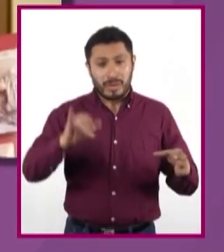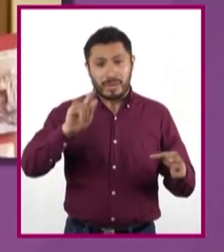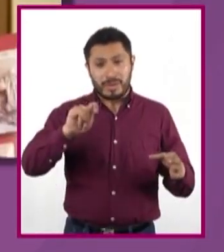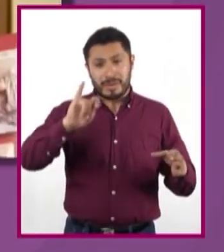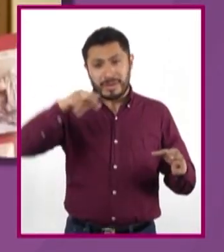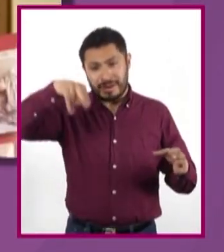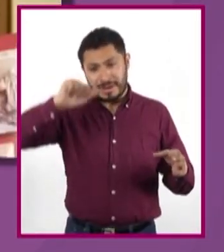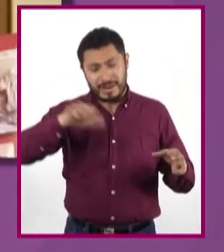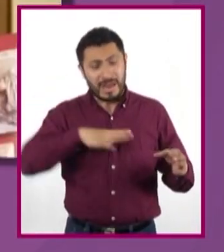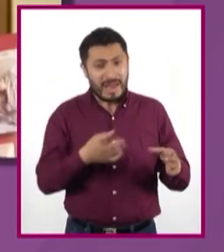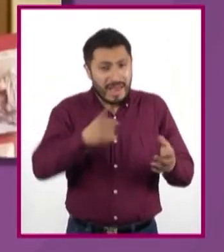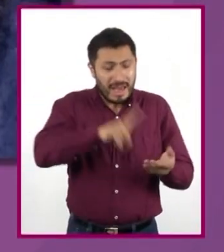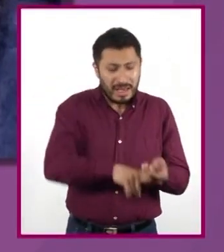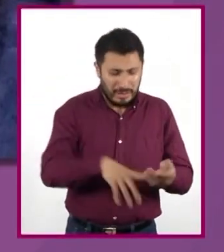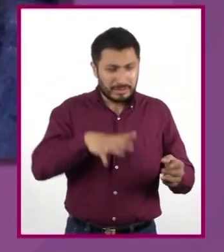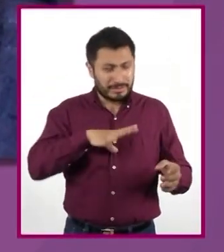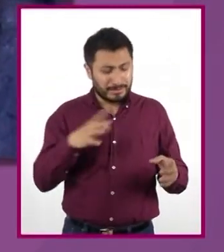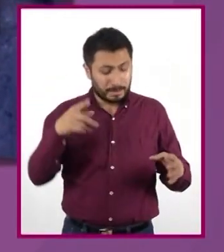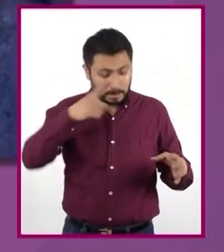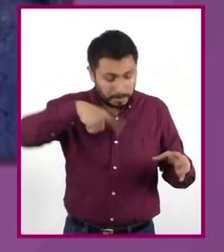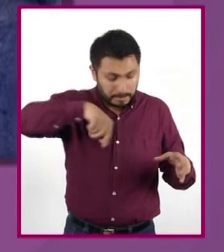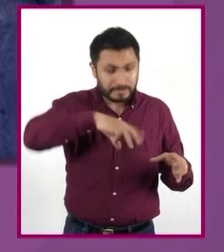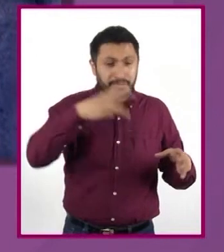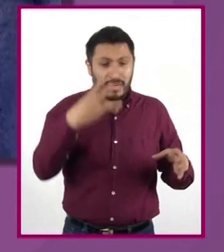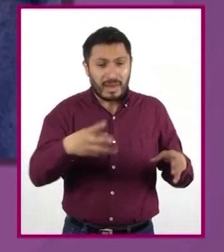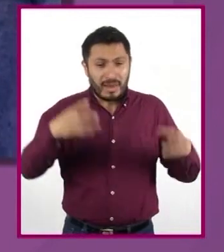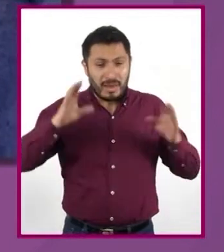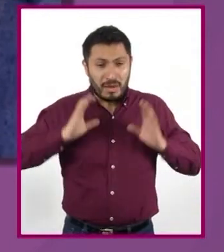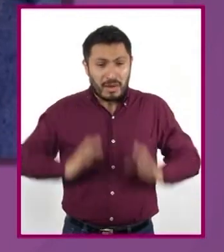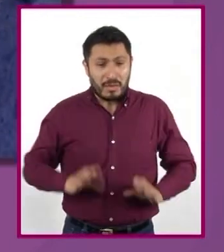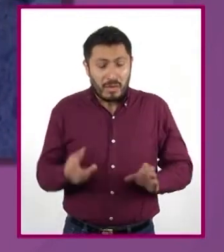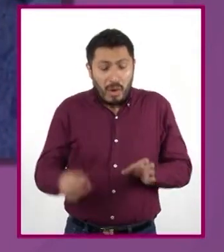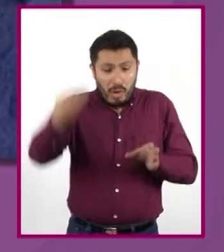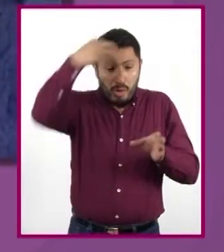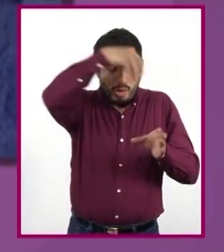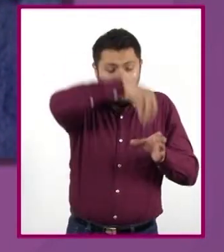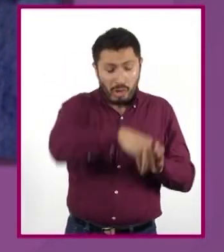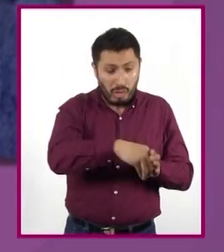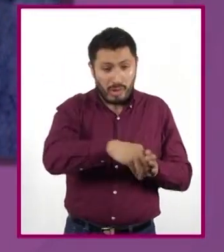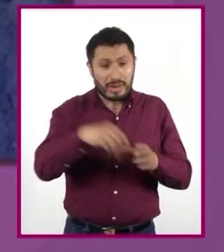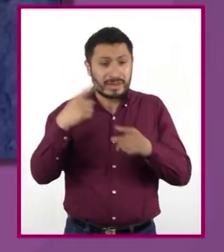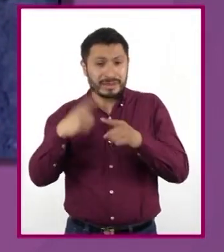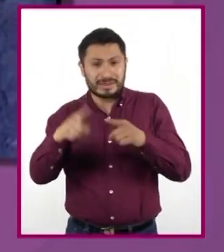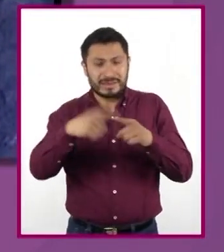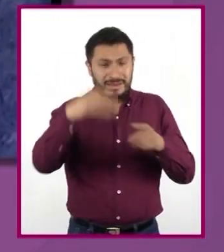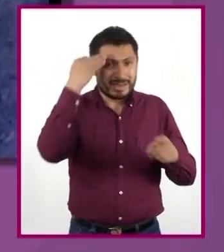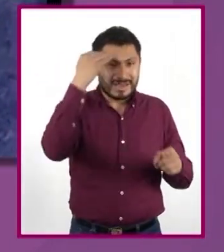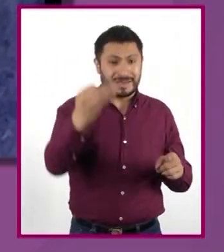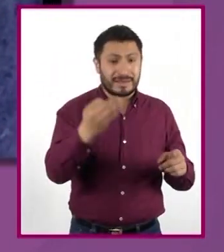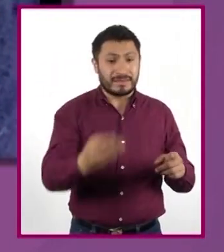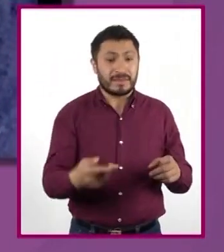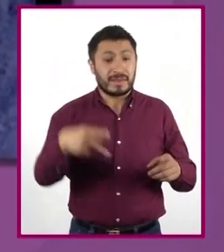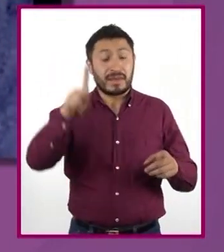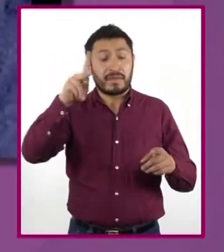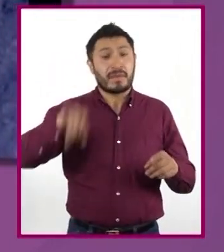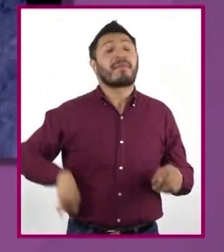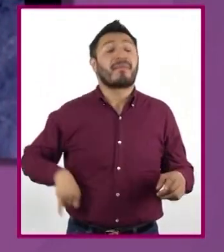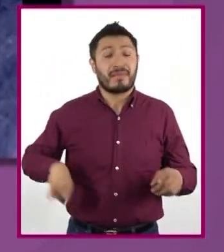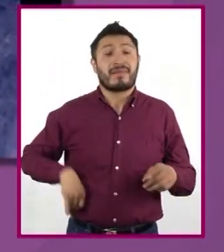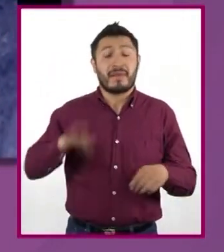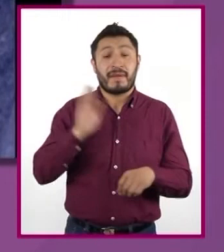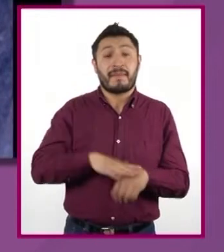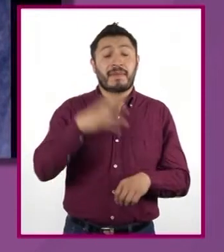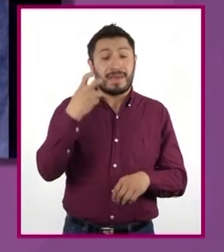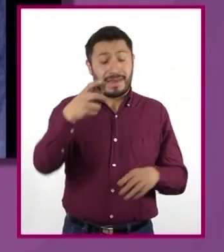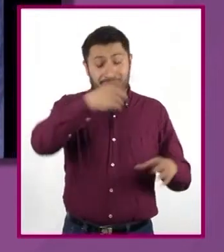la tina hay 3 individuos que fueron colocados en diferentes etapas, pero lo más interesante es que